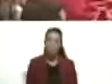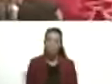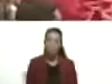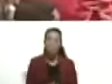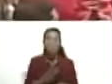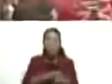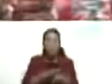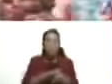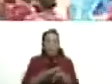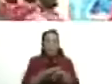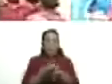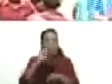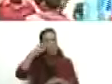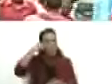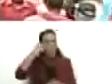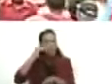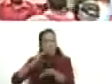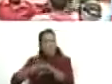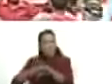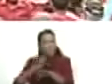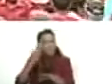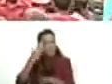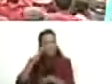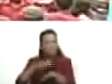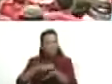Permítanme recordar entonces.